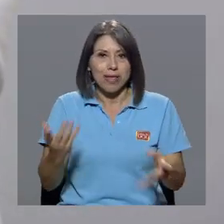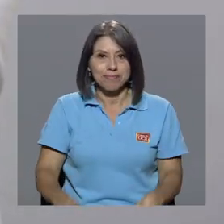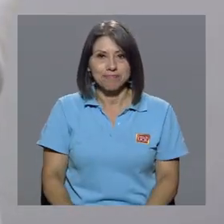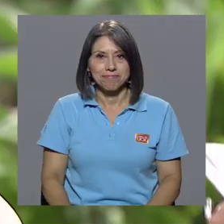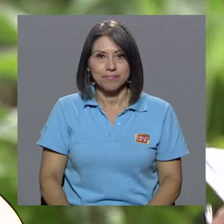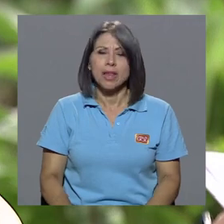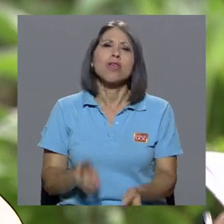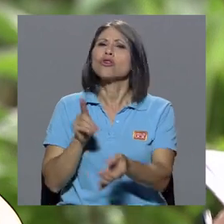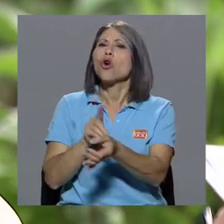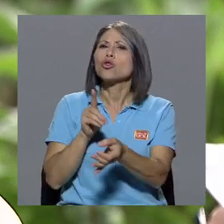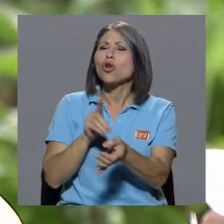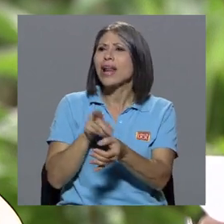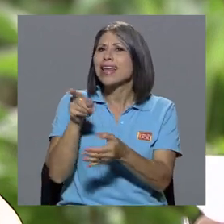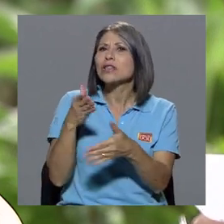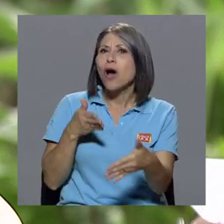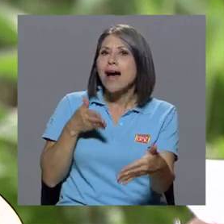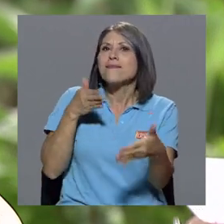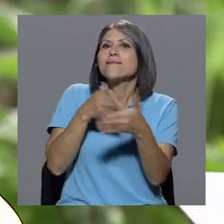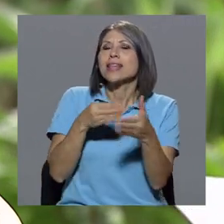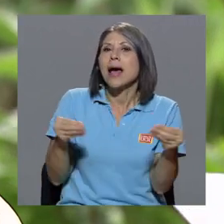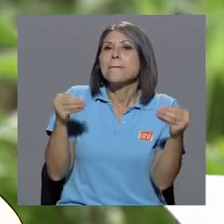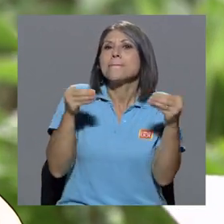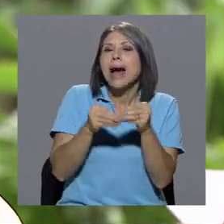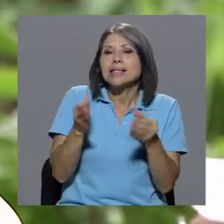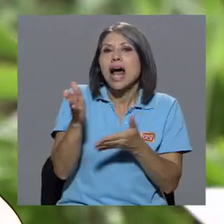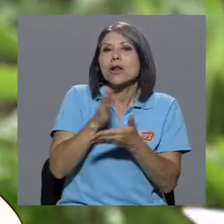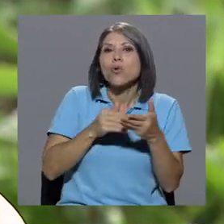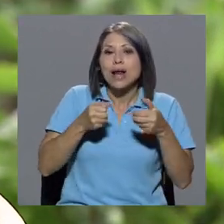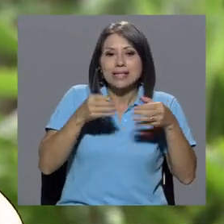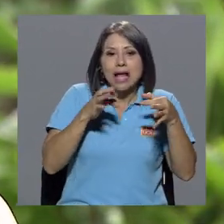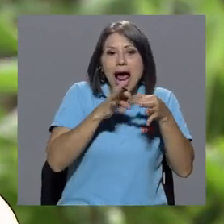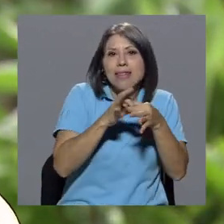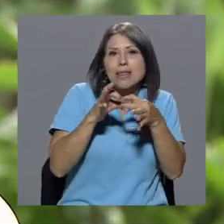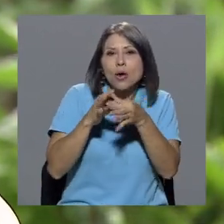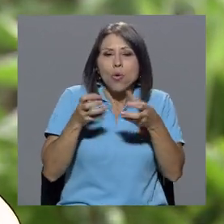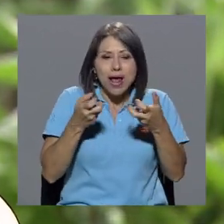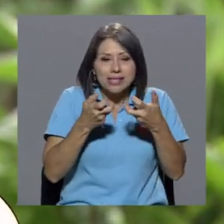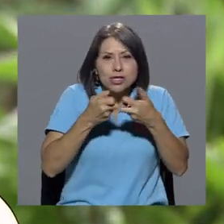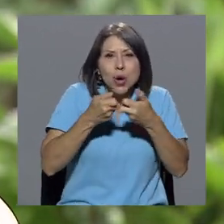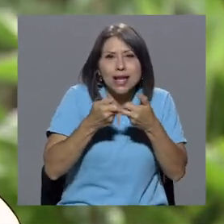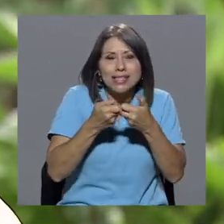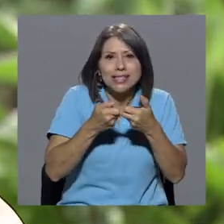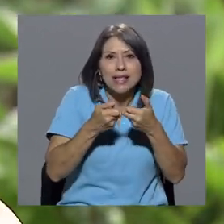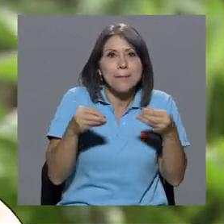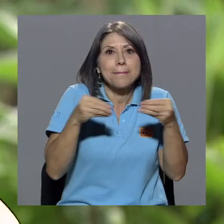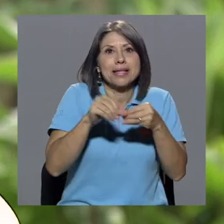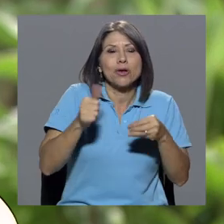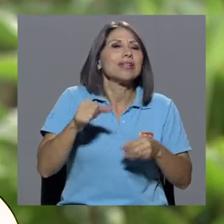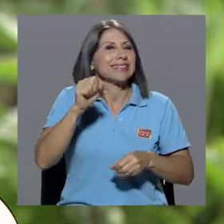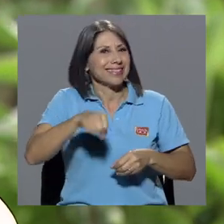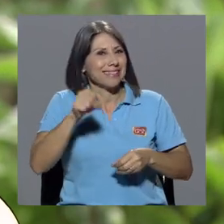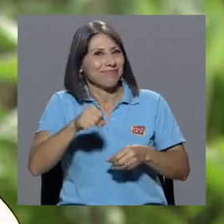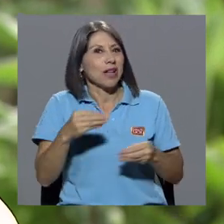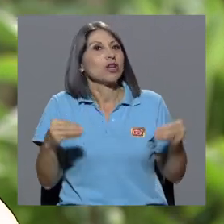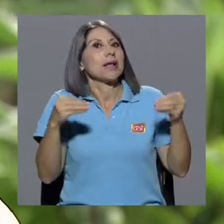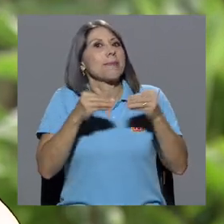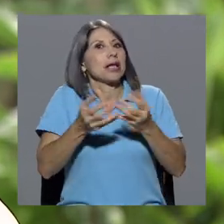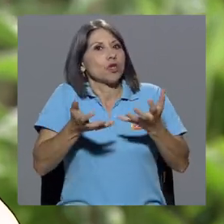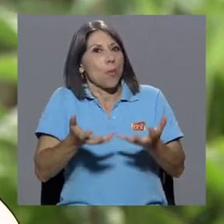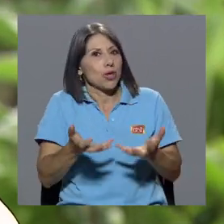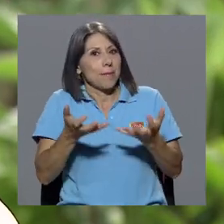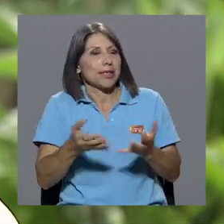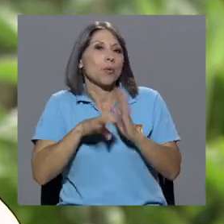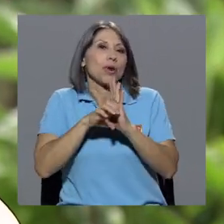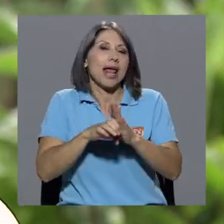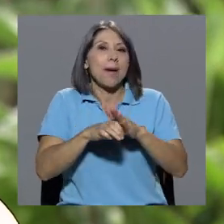adecuadamente. Doctora, ¿y afecta más a algunas articulaciones que a otras? Sí, por supuesto, las articulaciones que más soportan peso, por supuesto